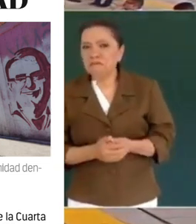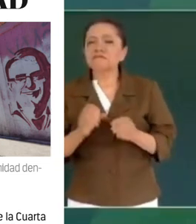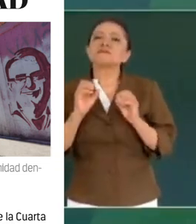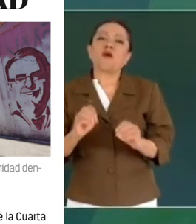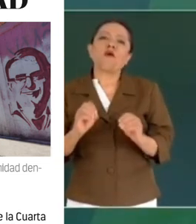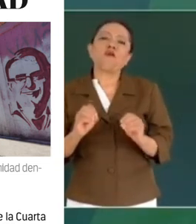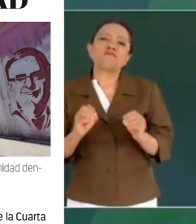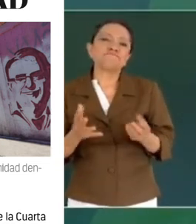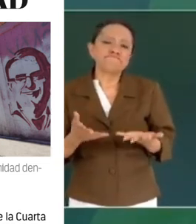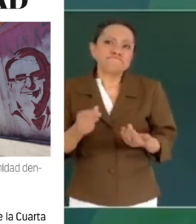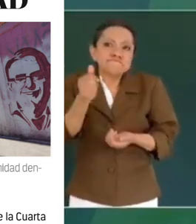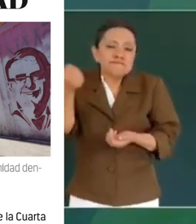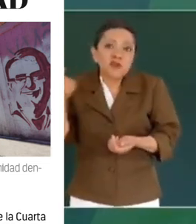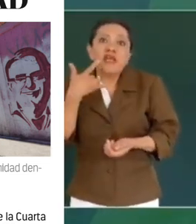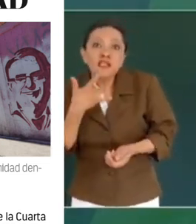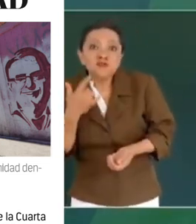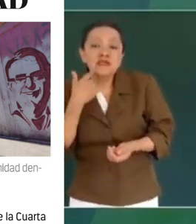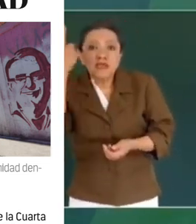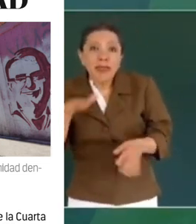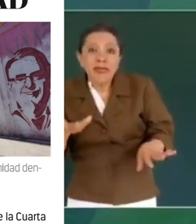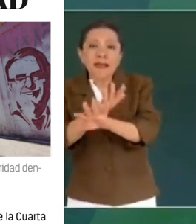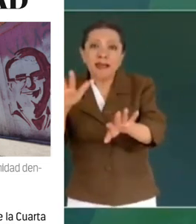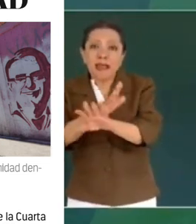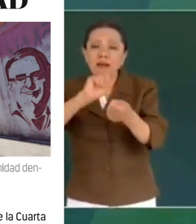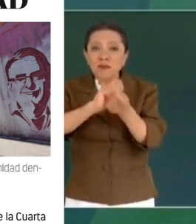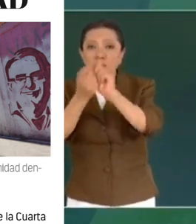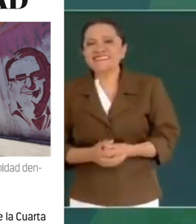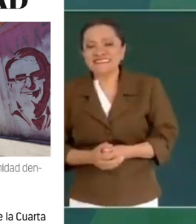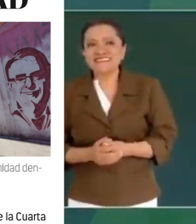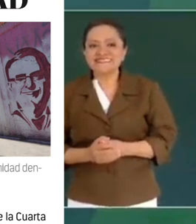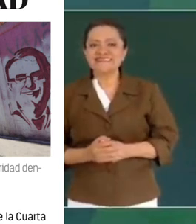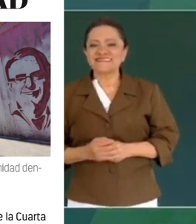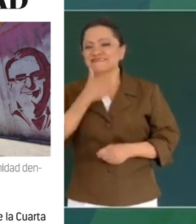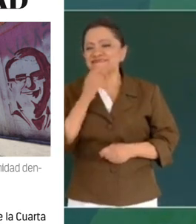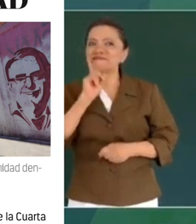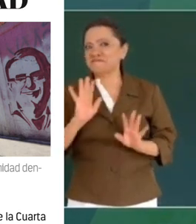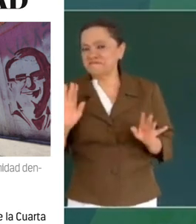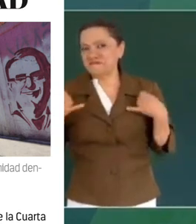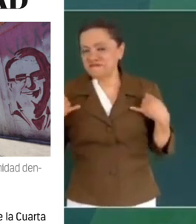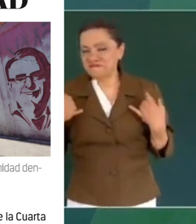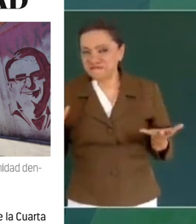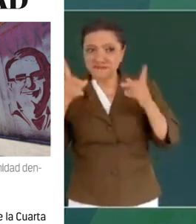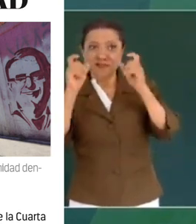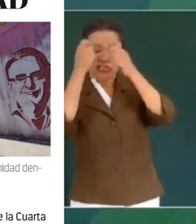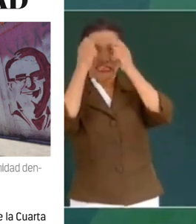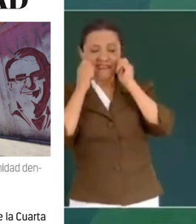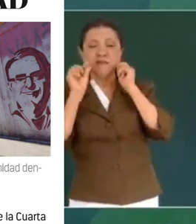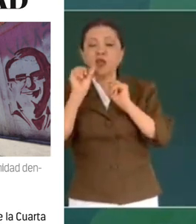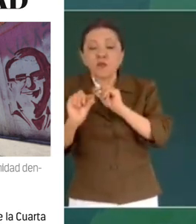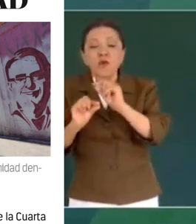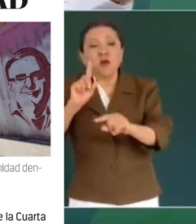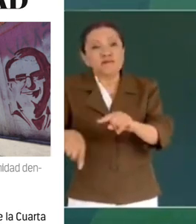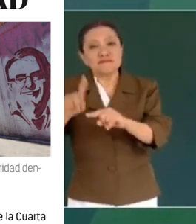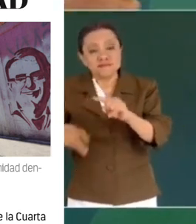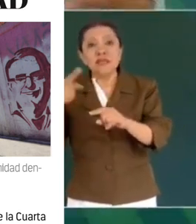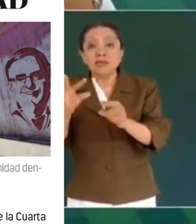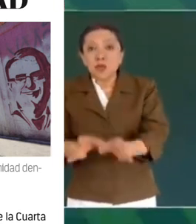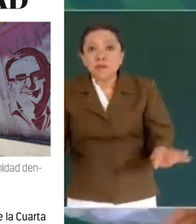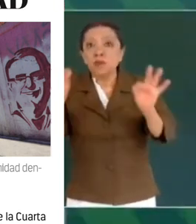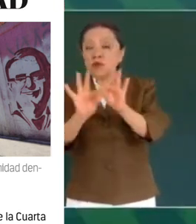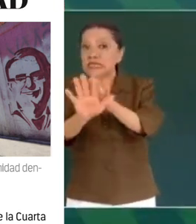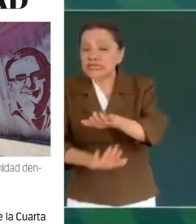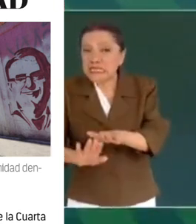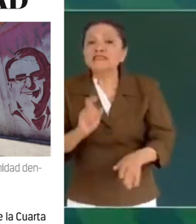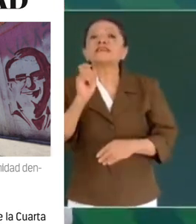están luchando por la transformación, ni a los que quieren el retroceso. Pero eso se va a ir quitando. Pero lo sustancial